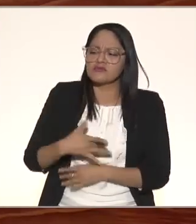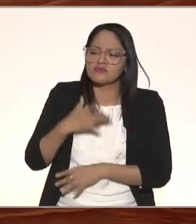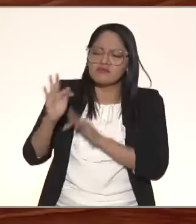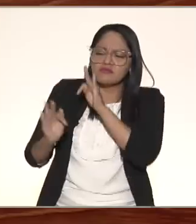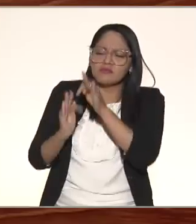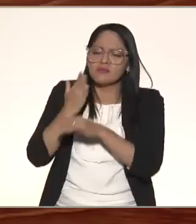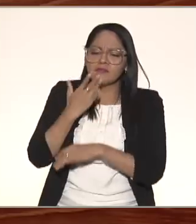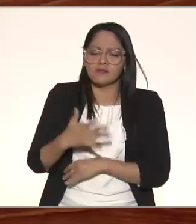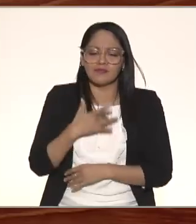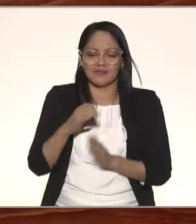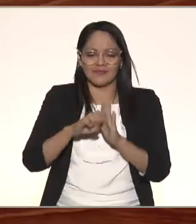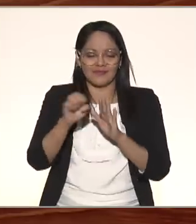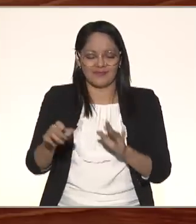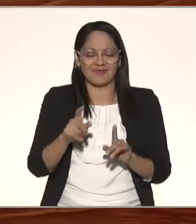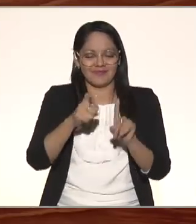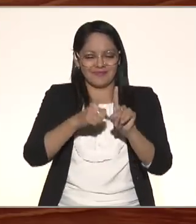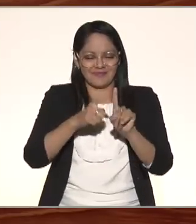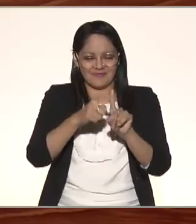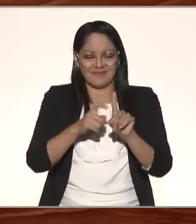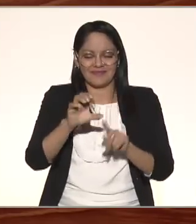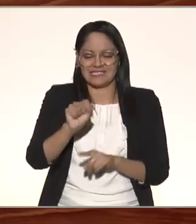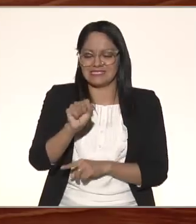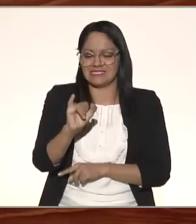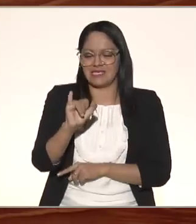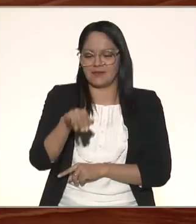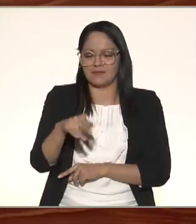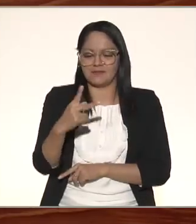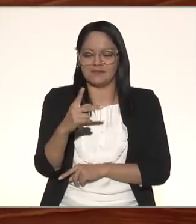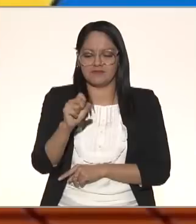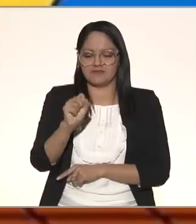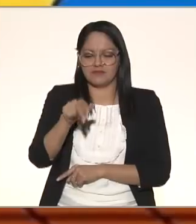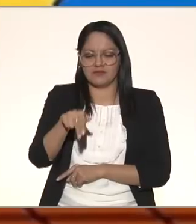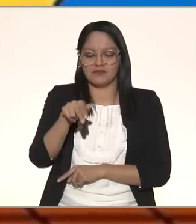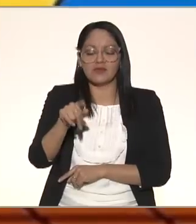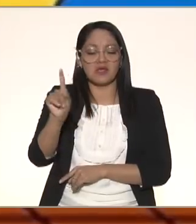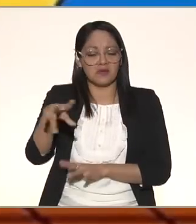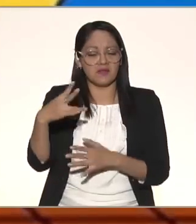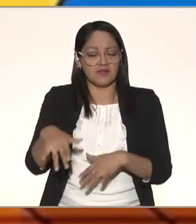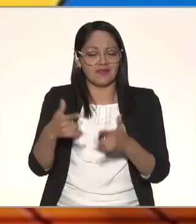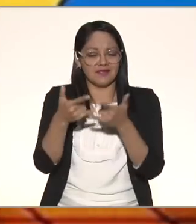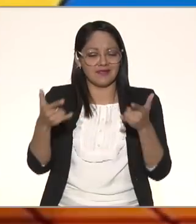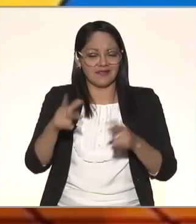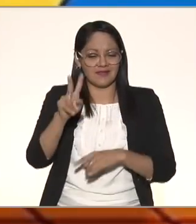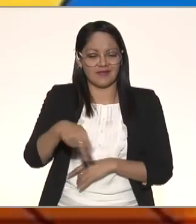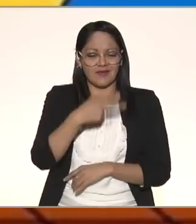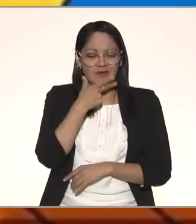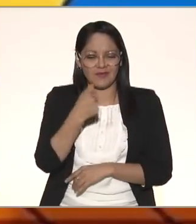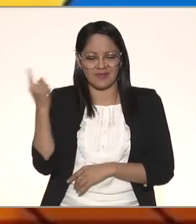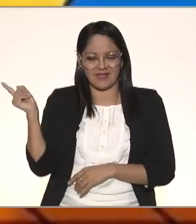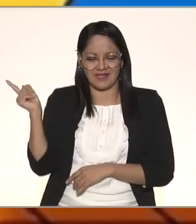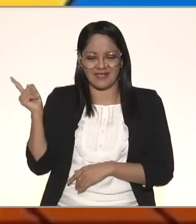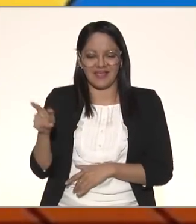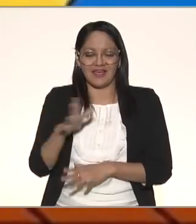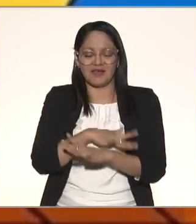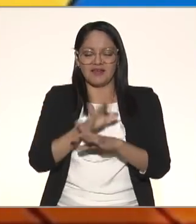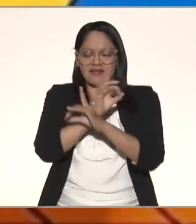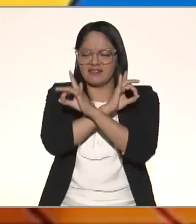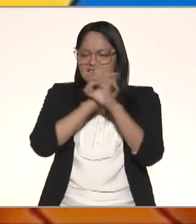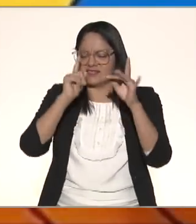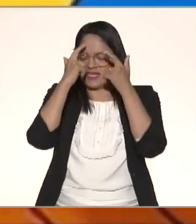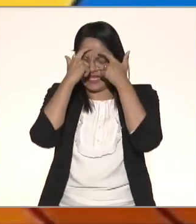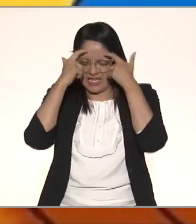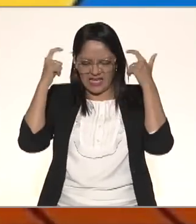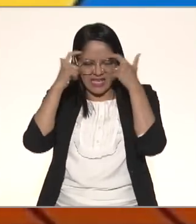capítulo de Los Simpsons que resulta muy entrañable para los fanáticos y es cuando Homero está a punto de estallar con el estrés